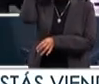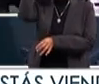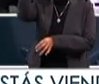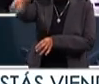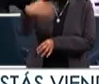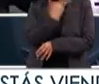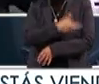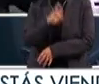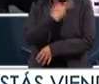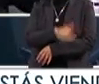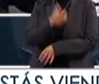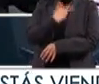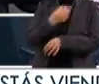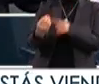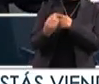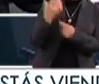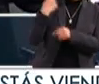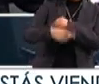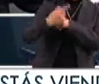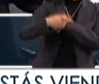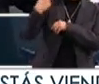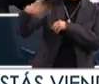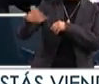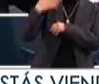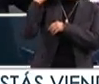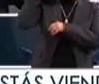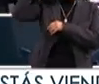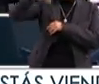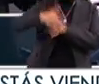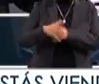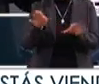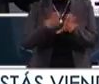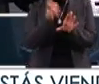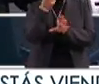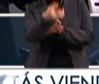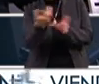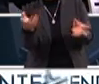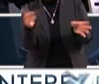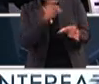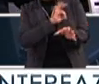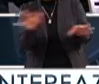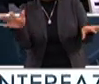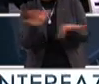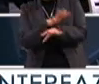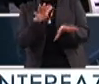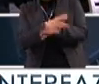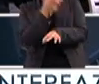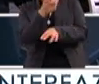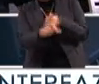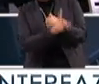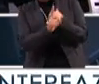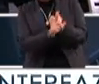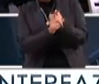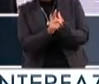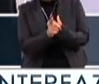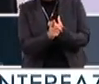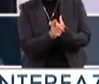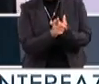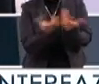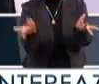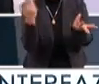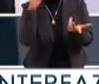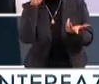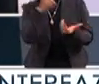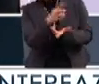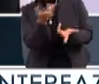pues afecta la carrera profesional de estos chicos ¿cómo poder lidiar con esa doble pues